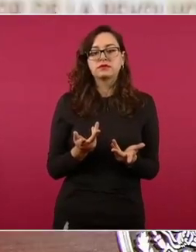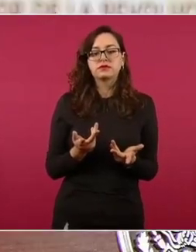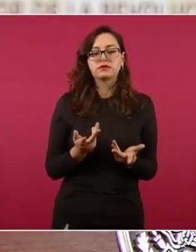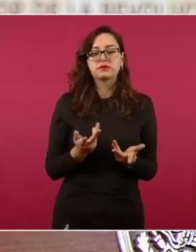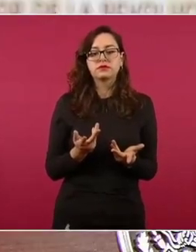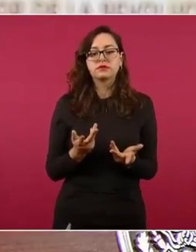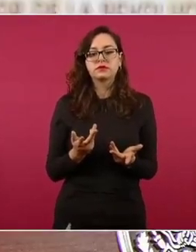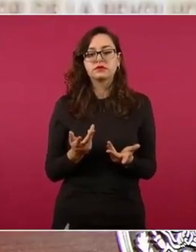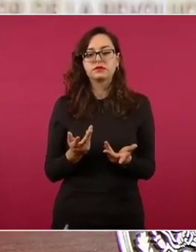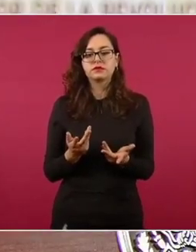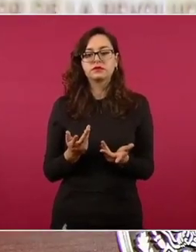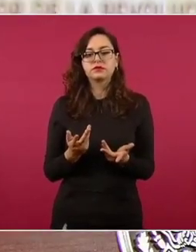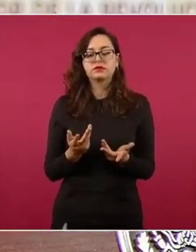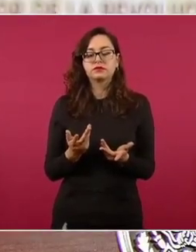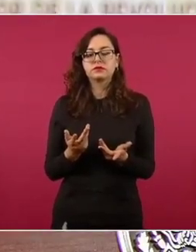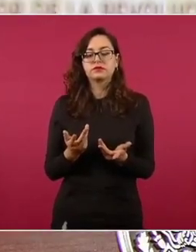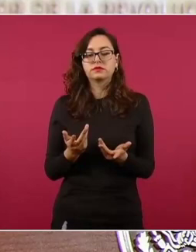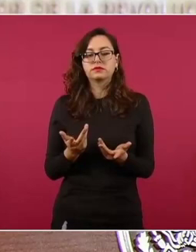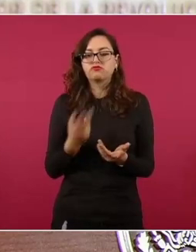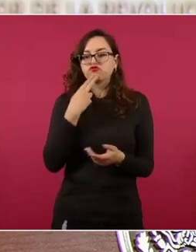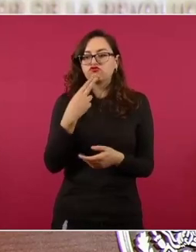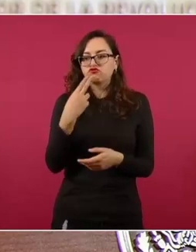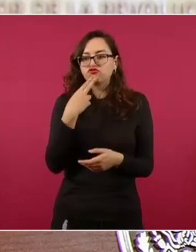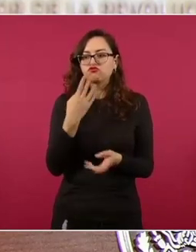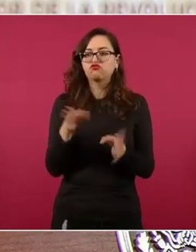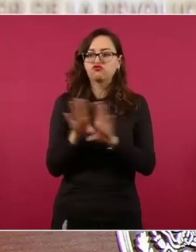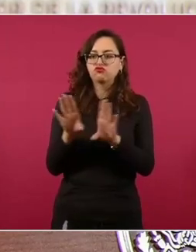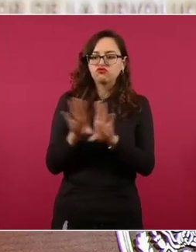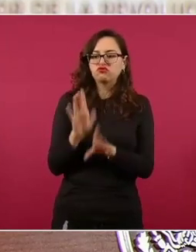y su uso,